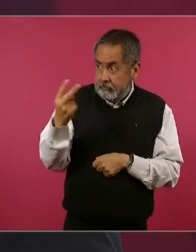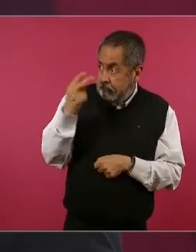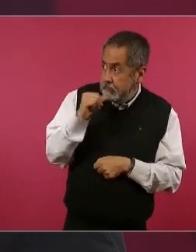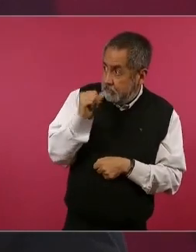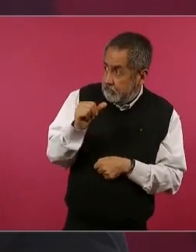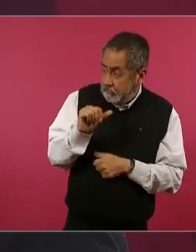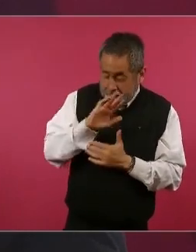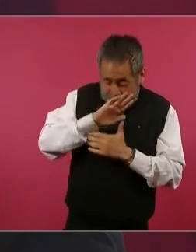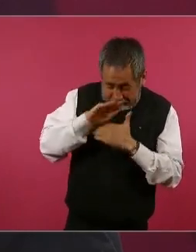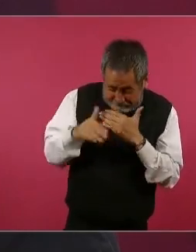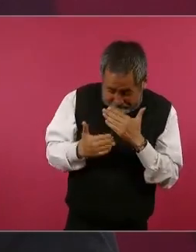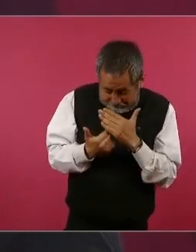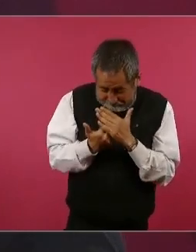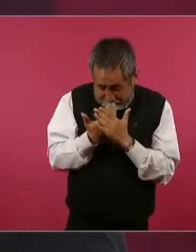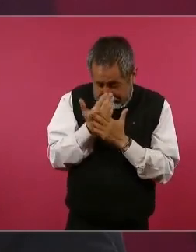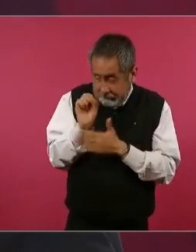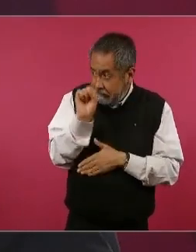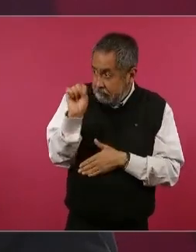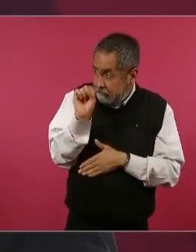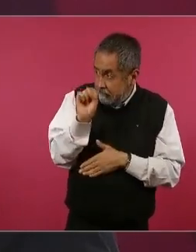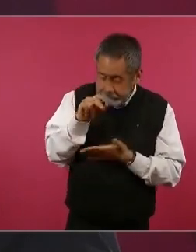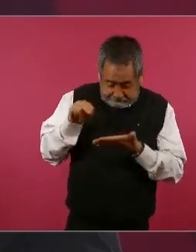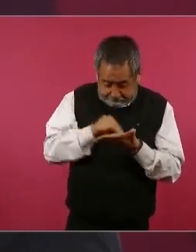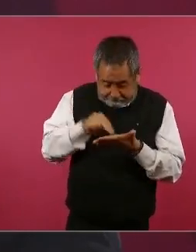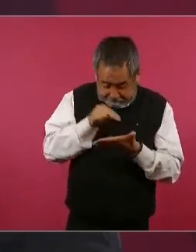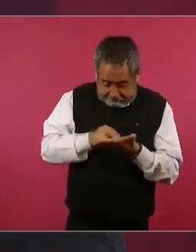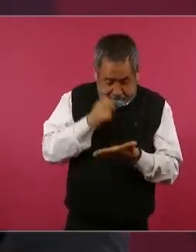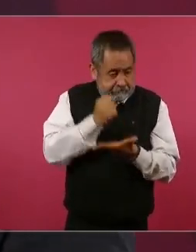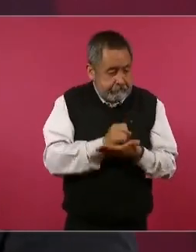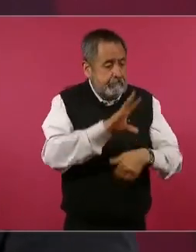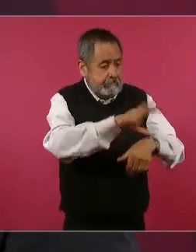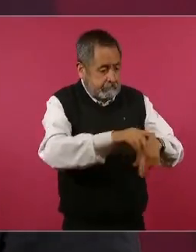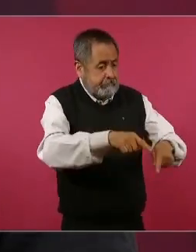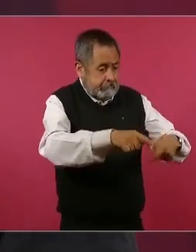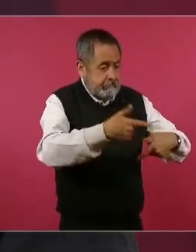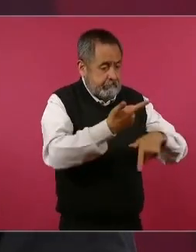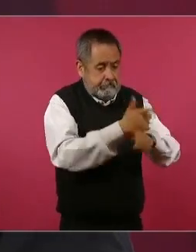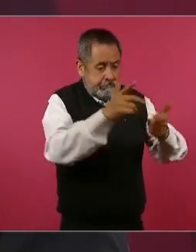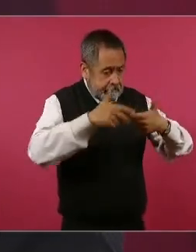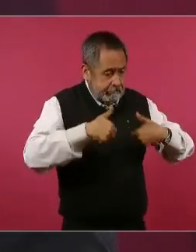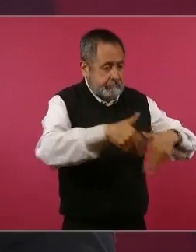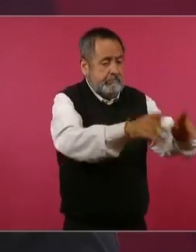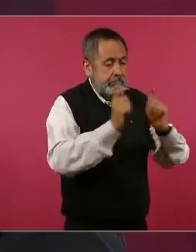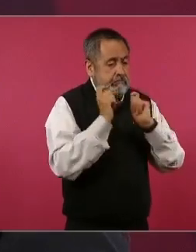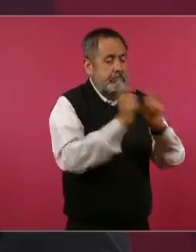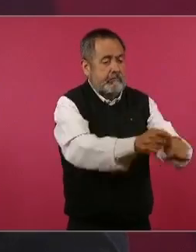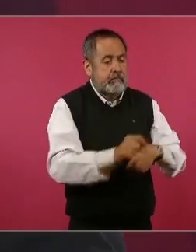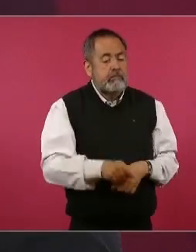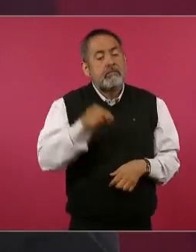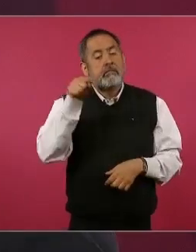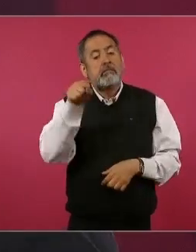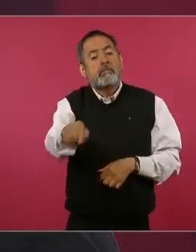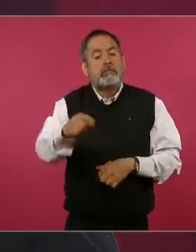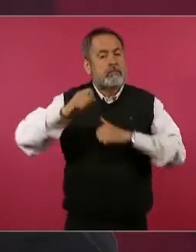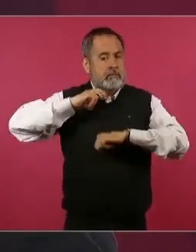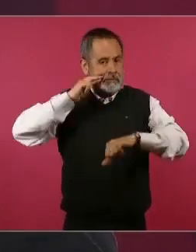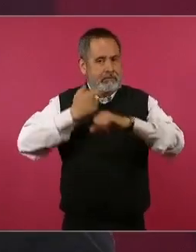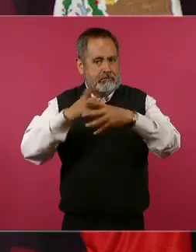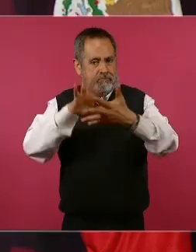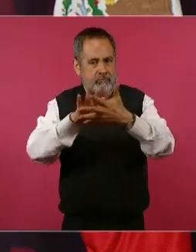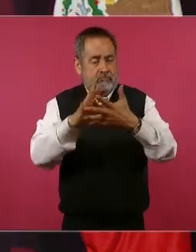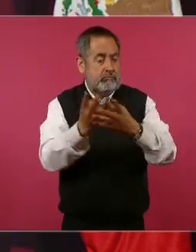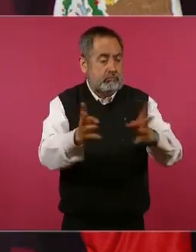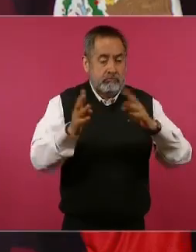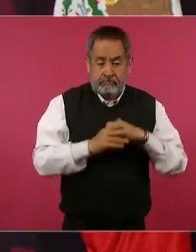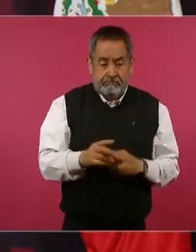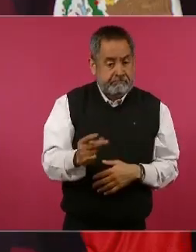a las 3 de la mañana de un sábado, y le diga al encargado del reclusorio: